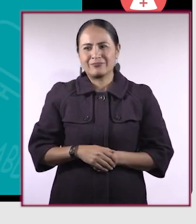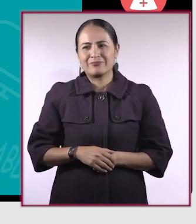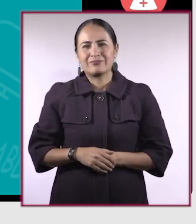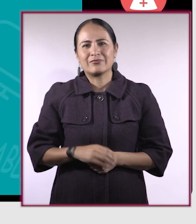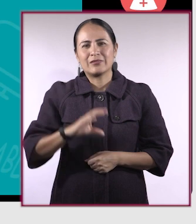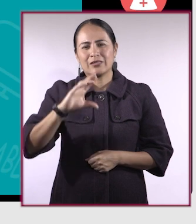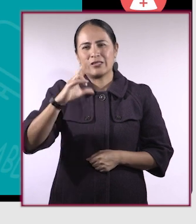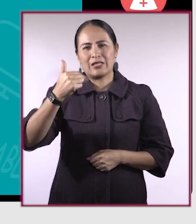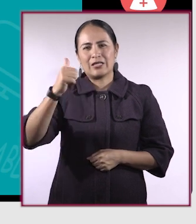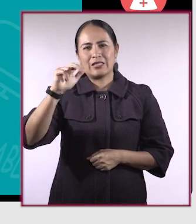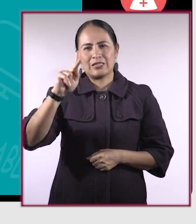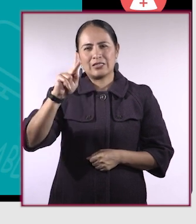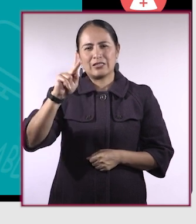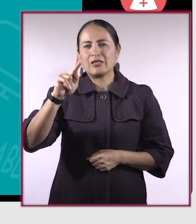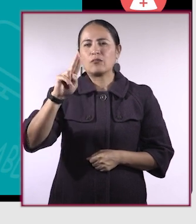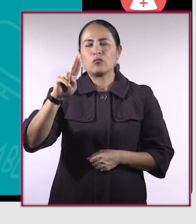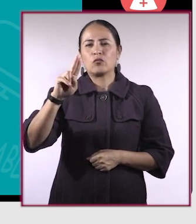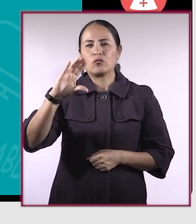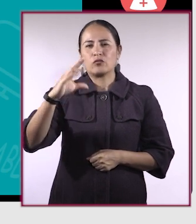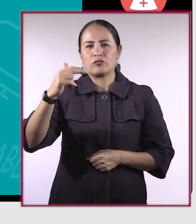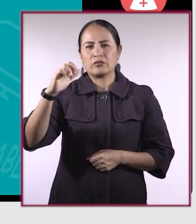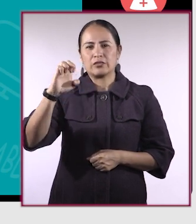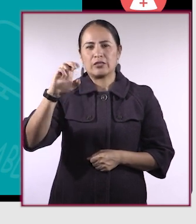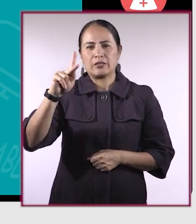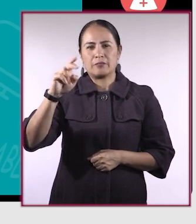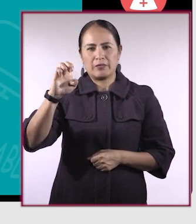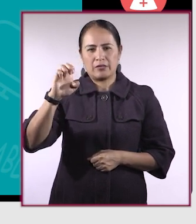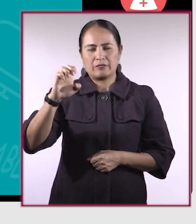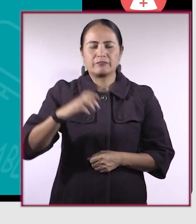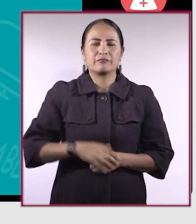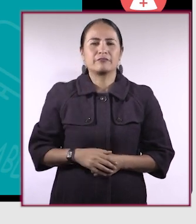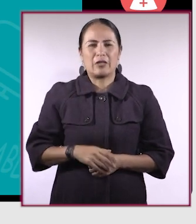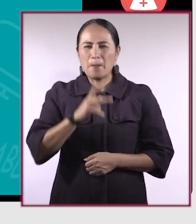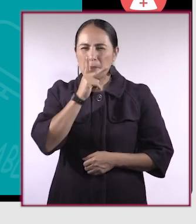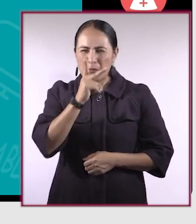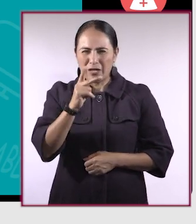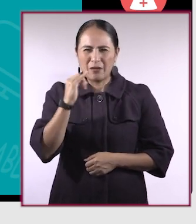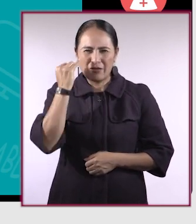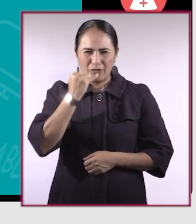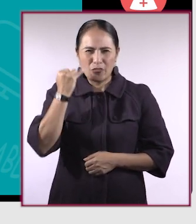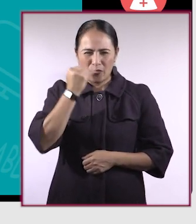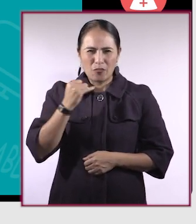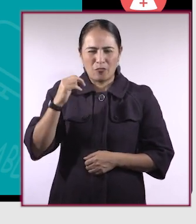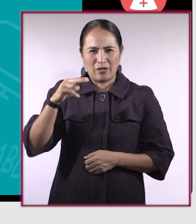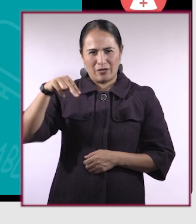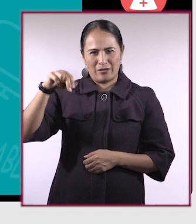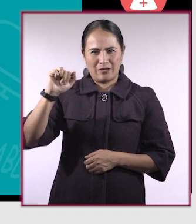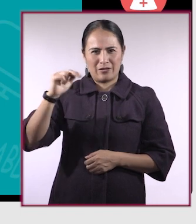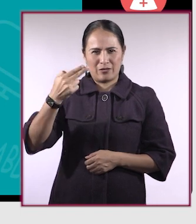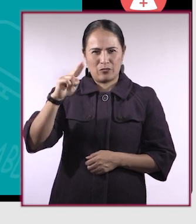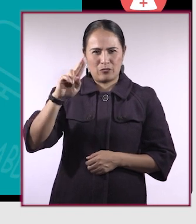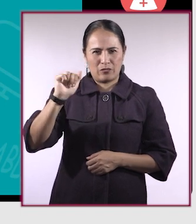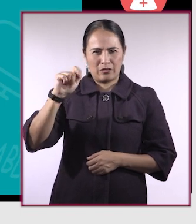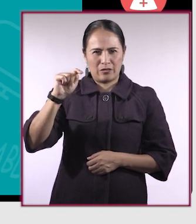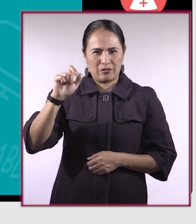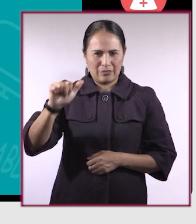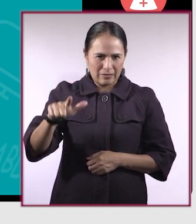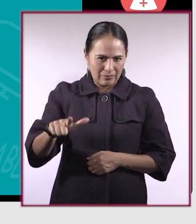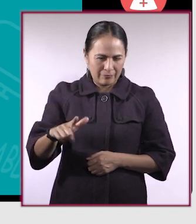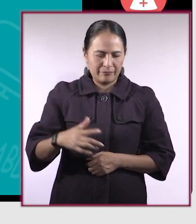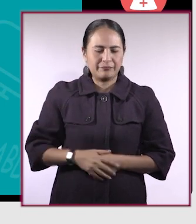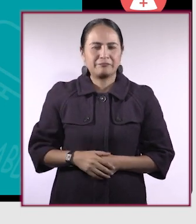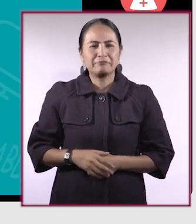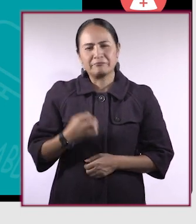decimos Chapultepec, ¿sí? Porque es el cerro del Chapulín, ¿sí? Por dar un